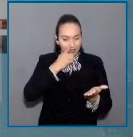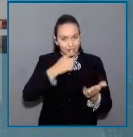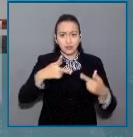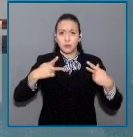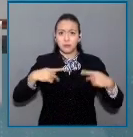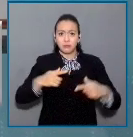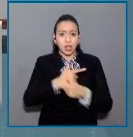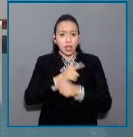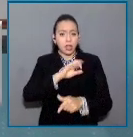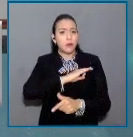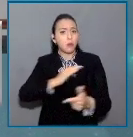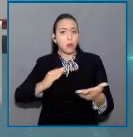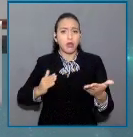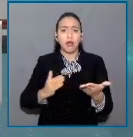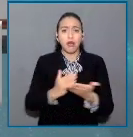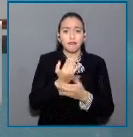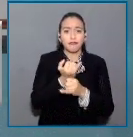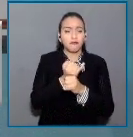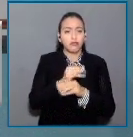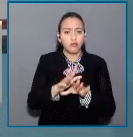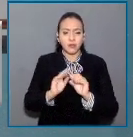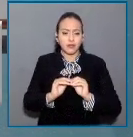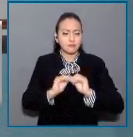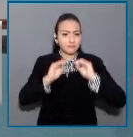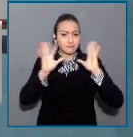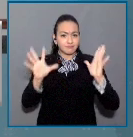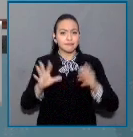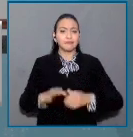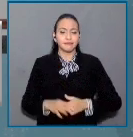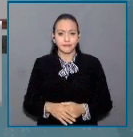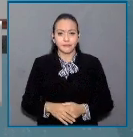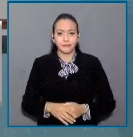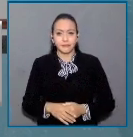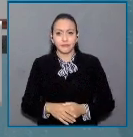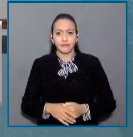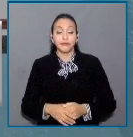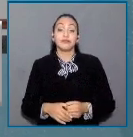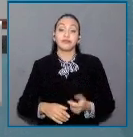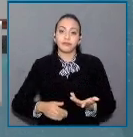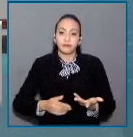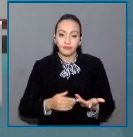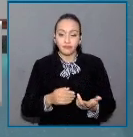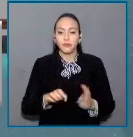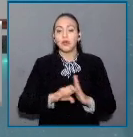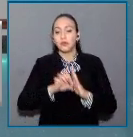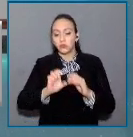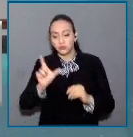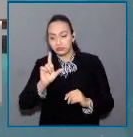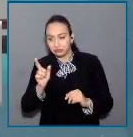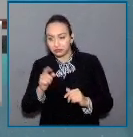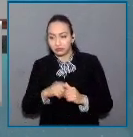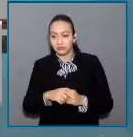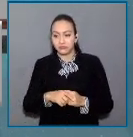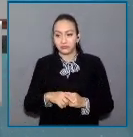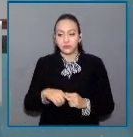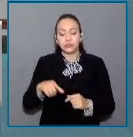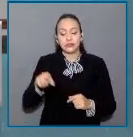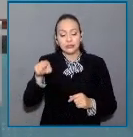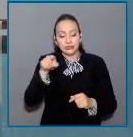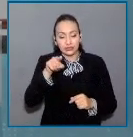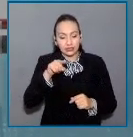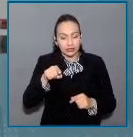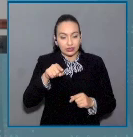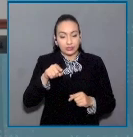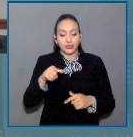ciudadanía cuente con voz, de que la ciudadanía cuente con un voto, en el procedimiento, sino también de